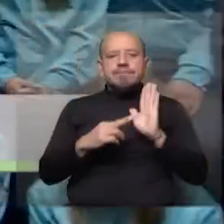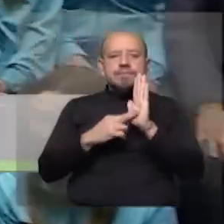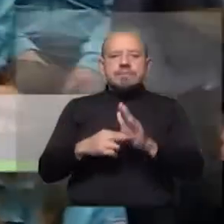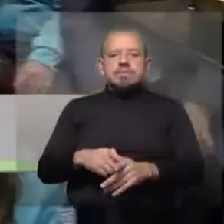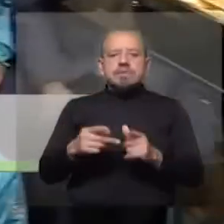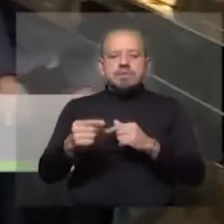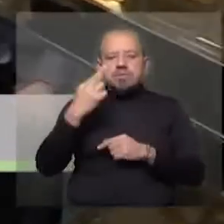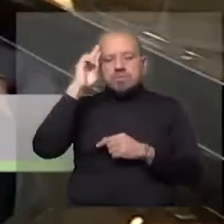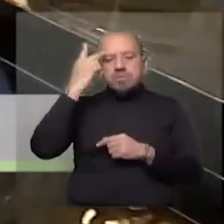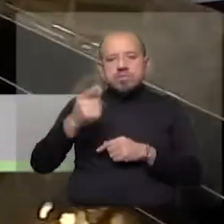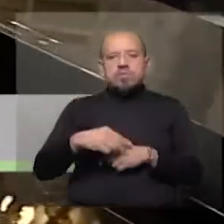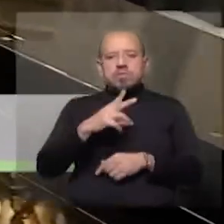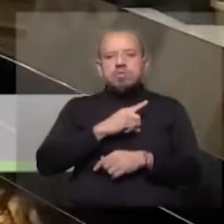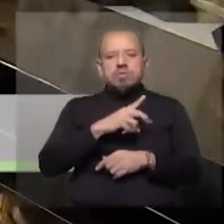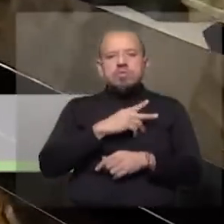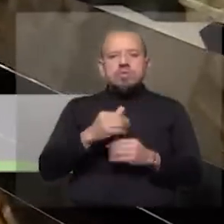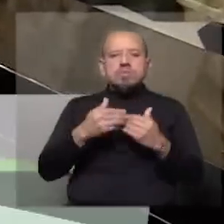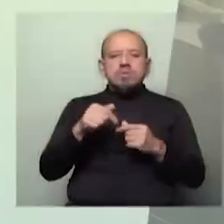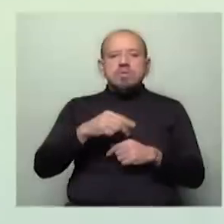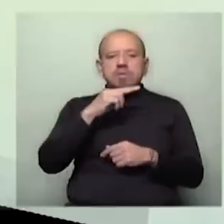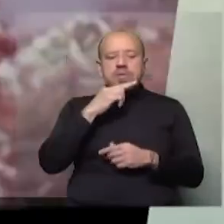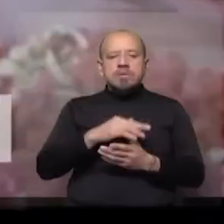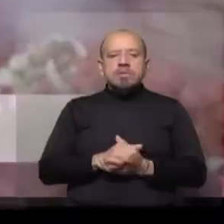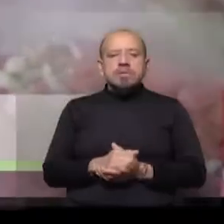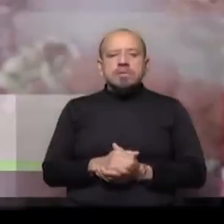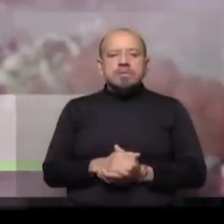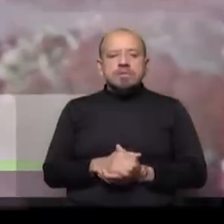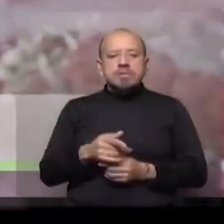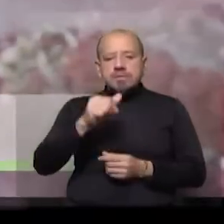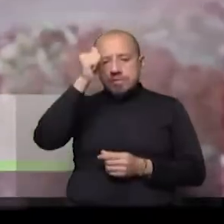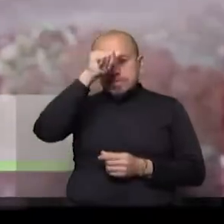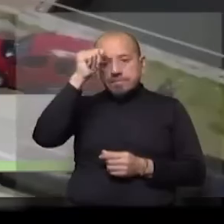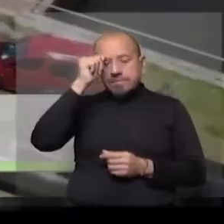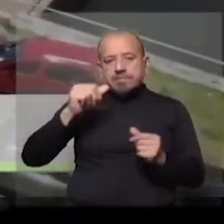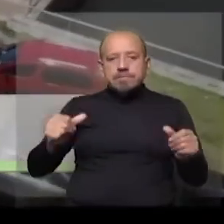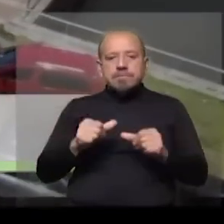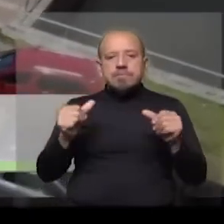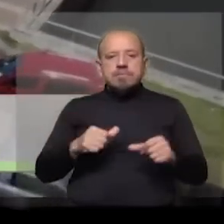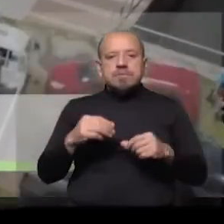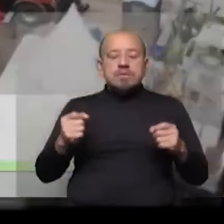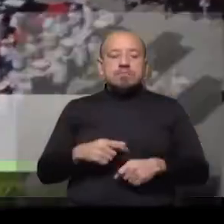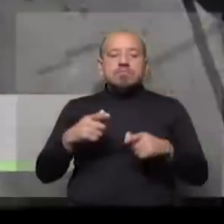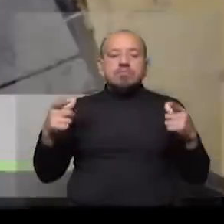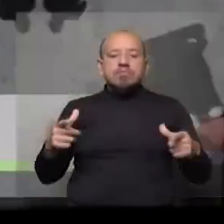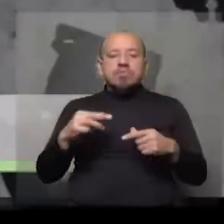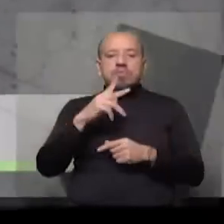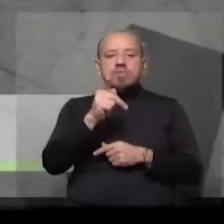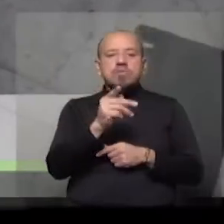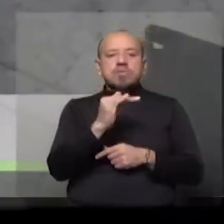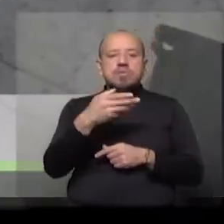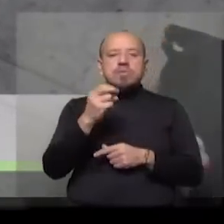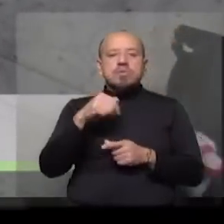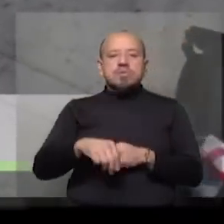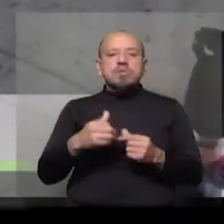los Juegos Panamericanos de Santiago de Chile que comienzan este viernes este domingo se realiza una nueva edición del megr en kibon a beneficio de la